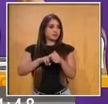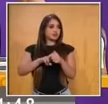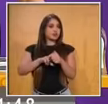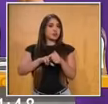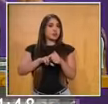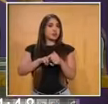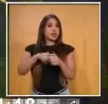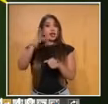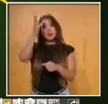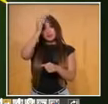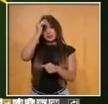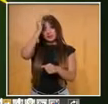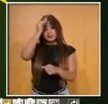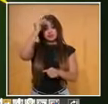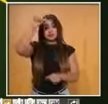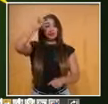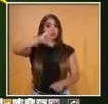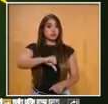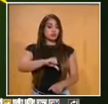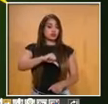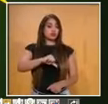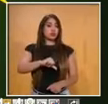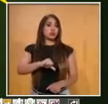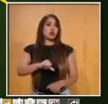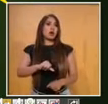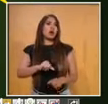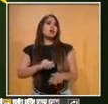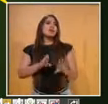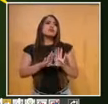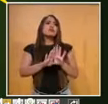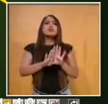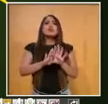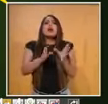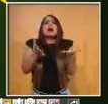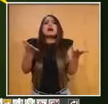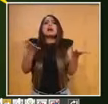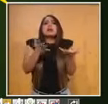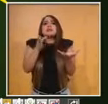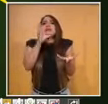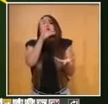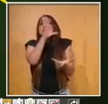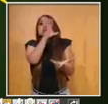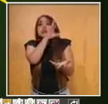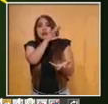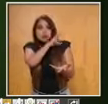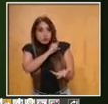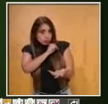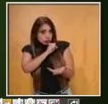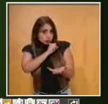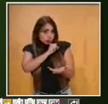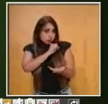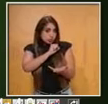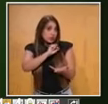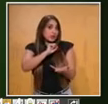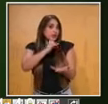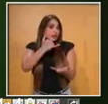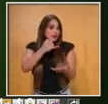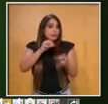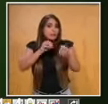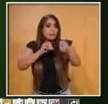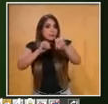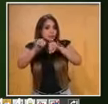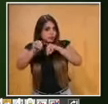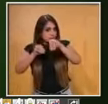para el día de hoy es formas de generar calor. El calor genera movimiento. Los materiales que vas a